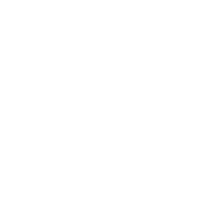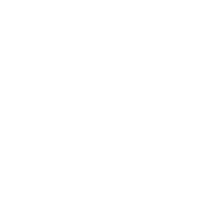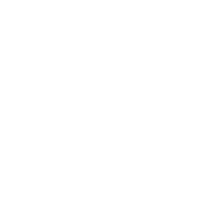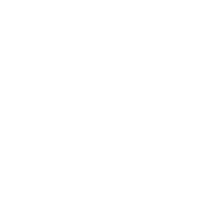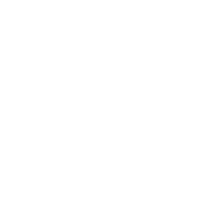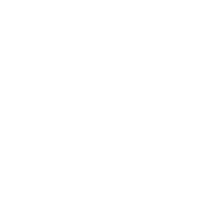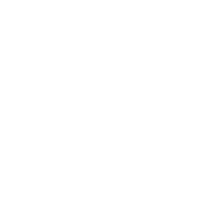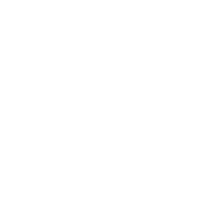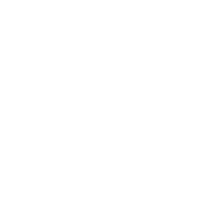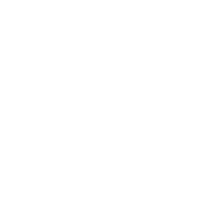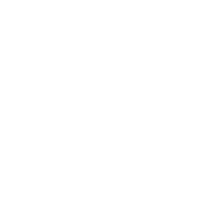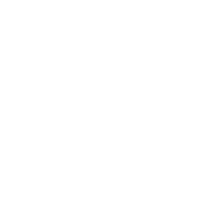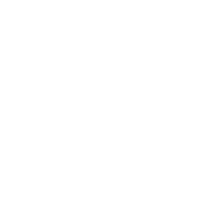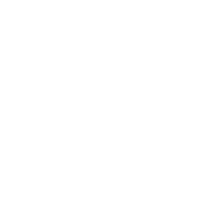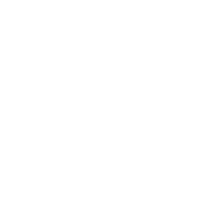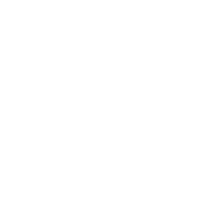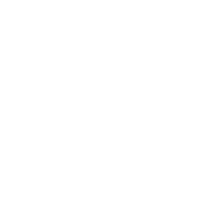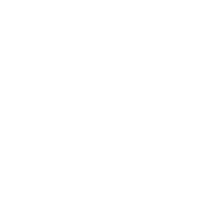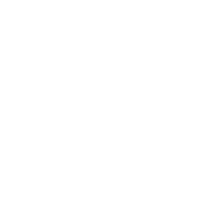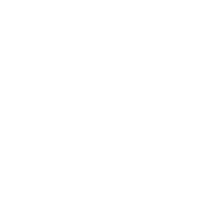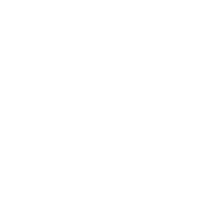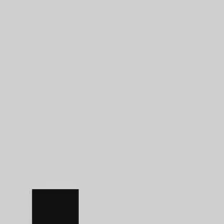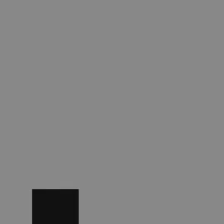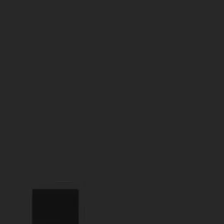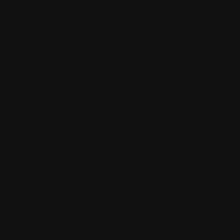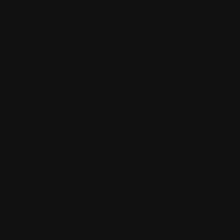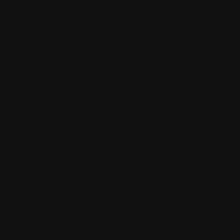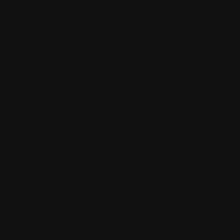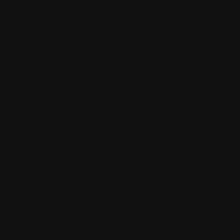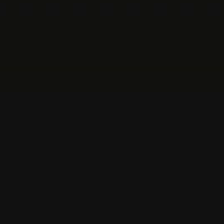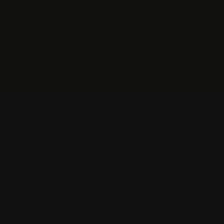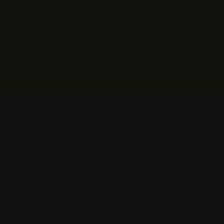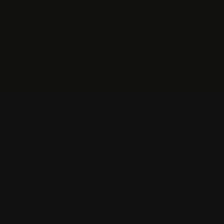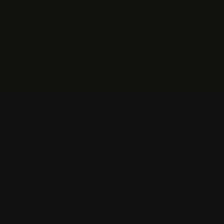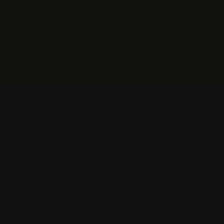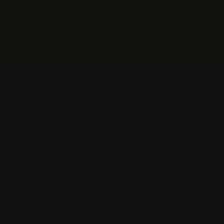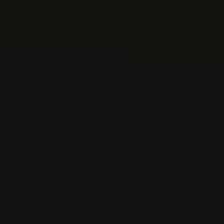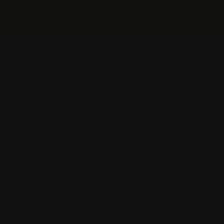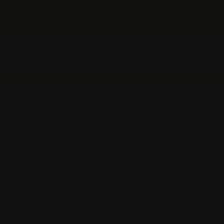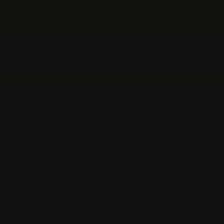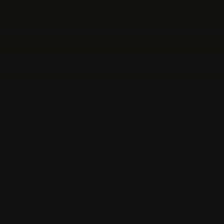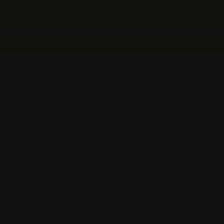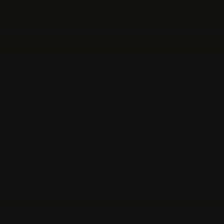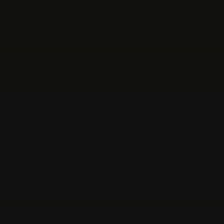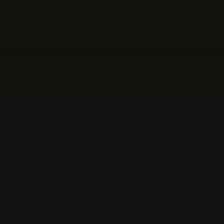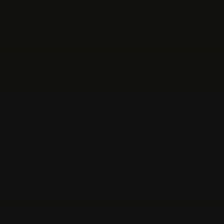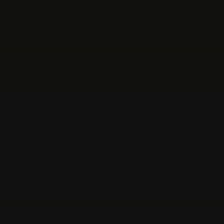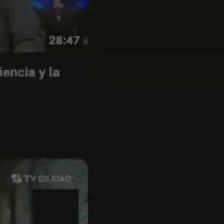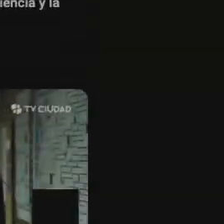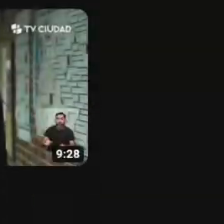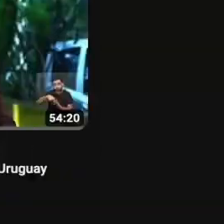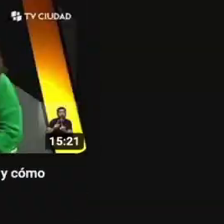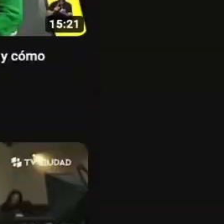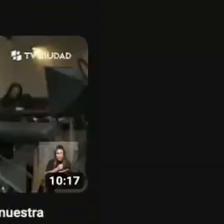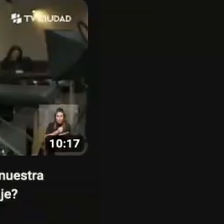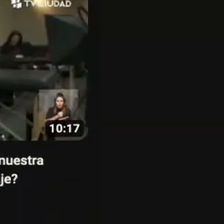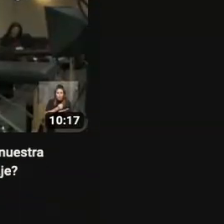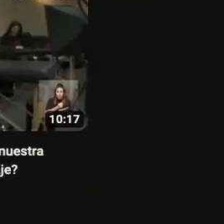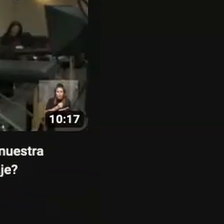Vico Uruguay, líder en biología molecular, auspicia y apoya la difusión de los principales contenidos de Sobre